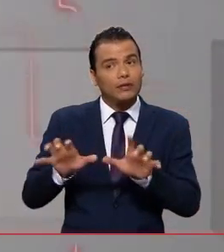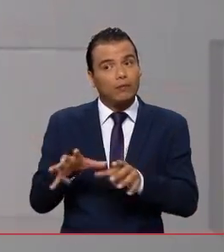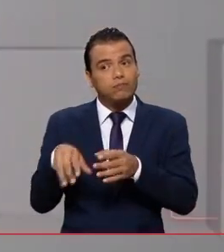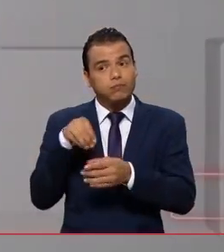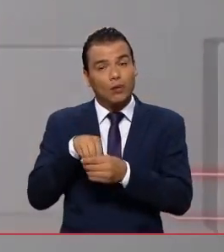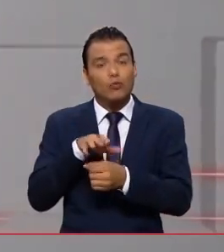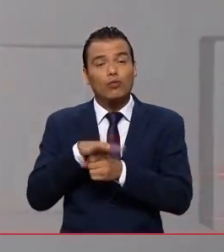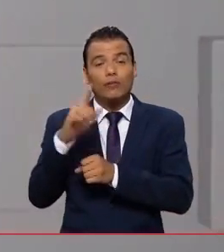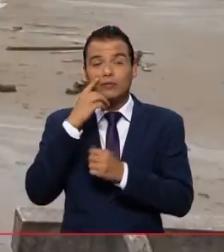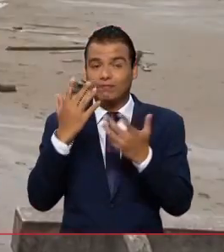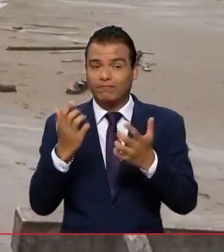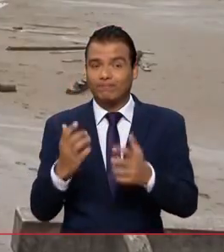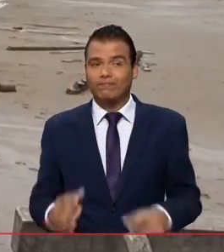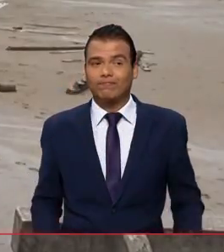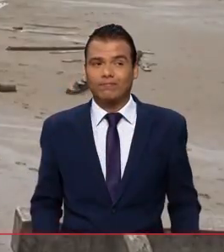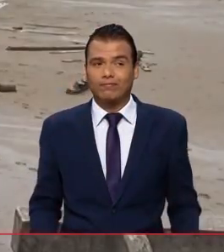haciendo.